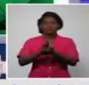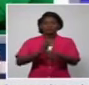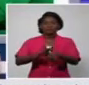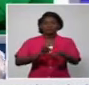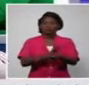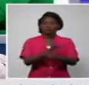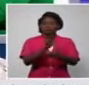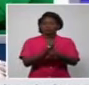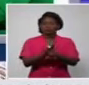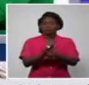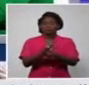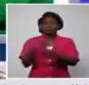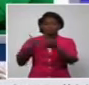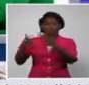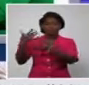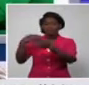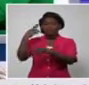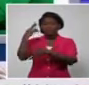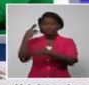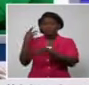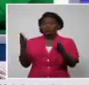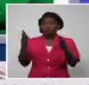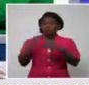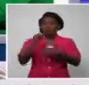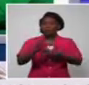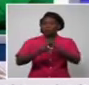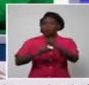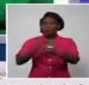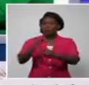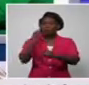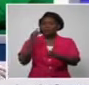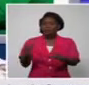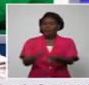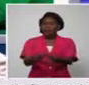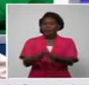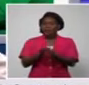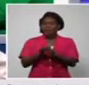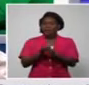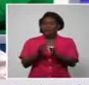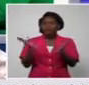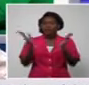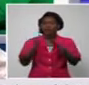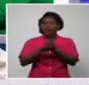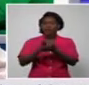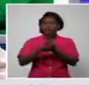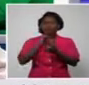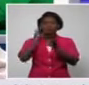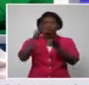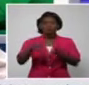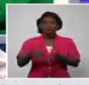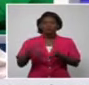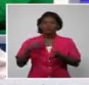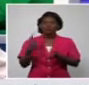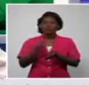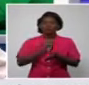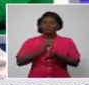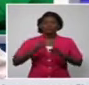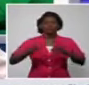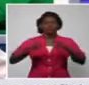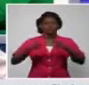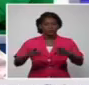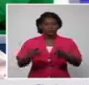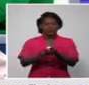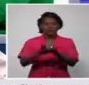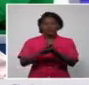estuvimos durante un largo periodo de tiempo, sin tener que reportar aquí fallecidos por esta enfermedad. De